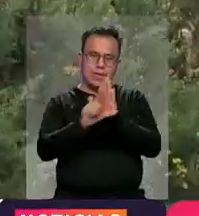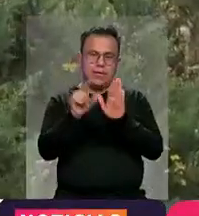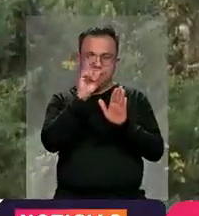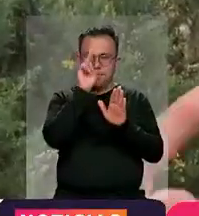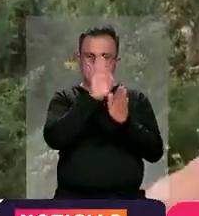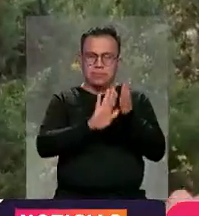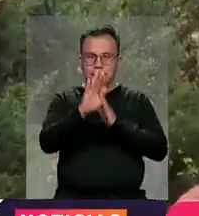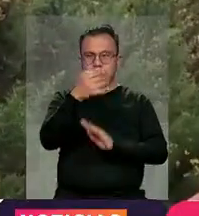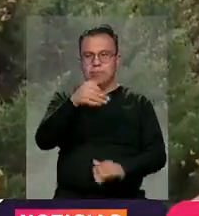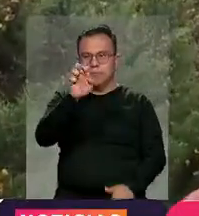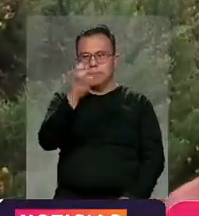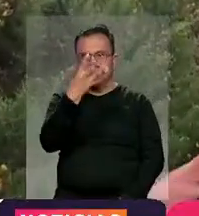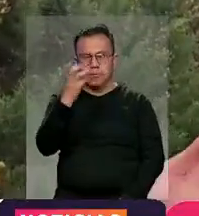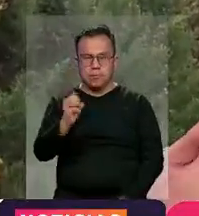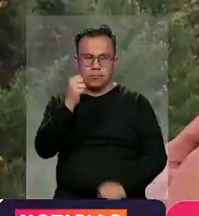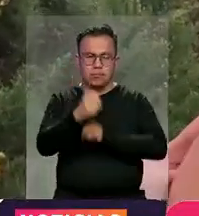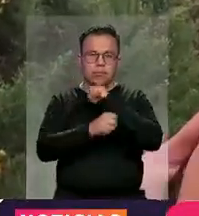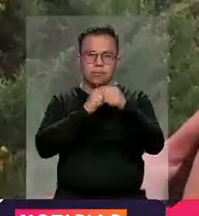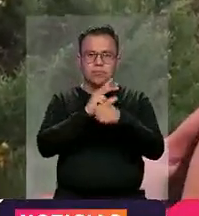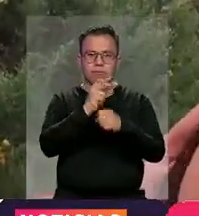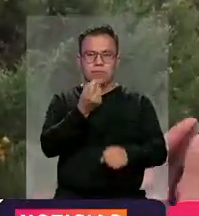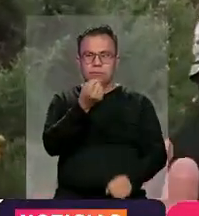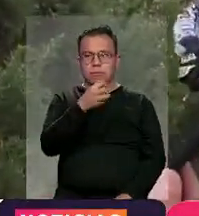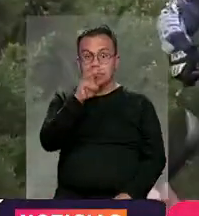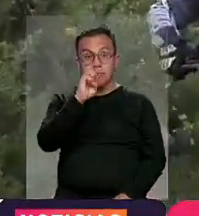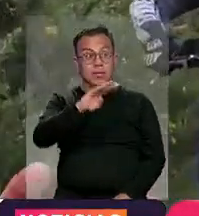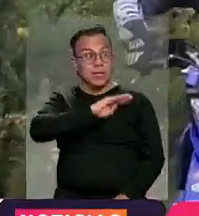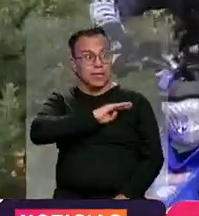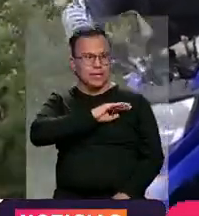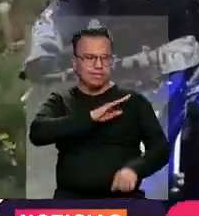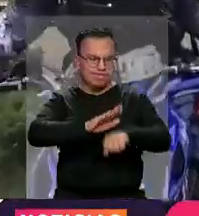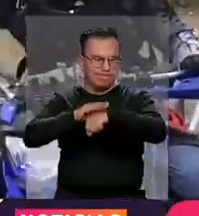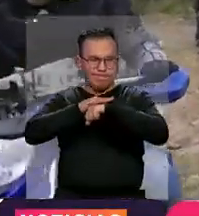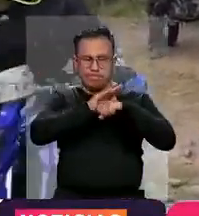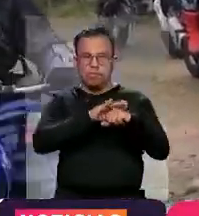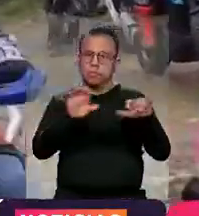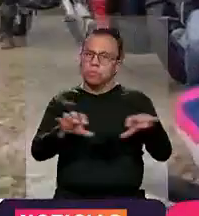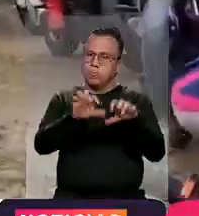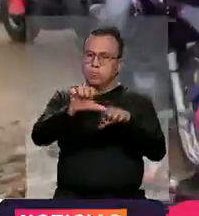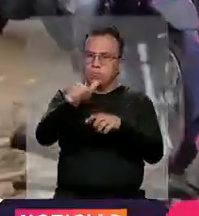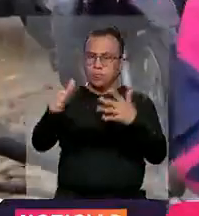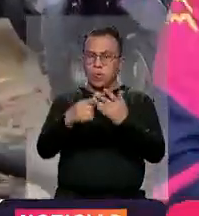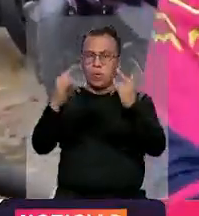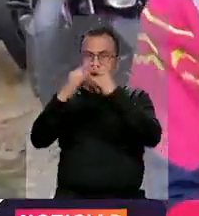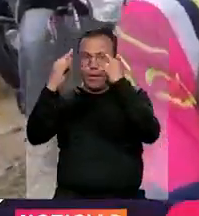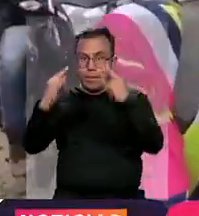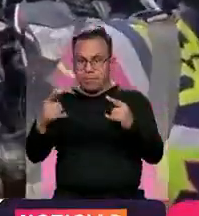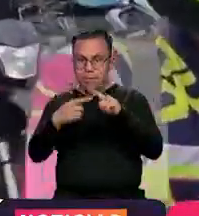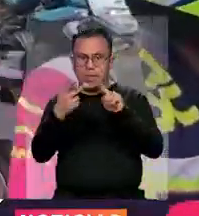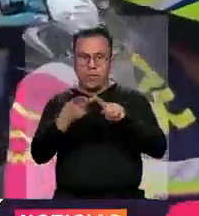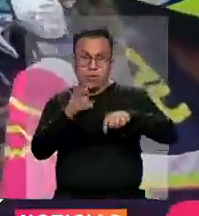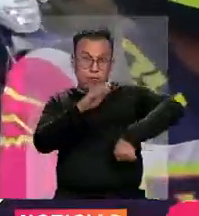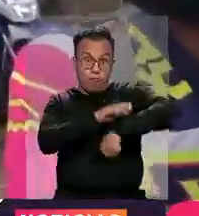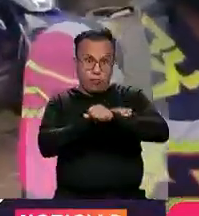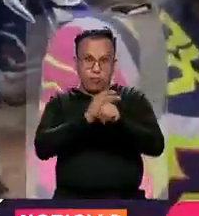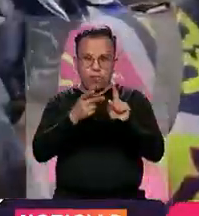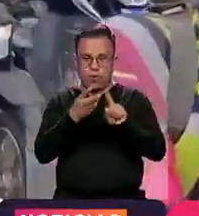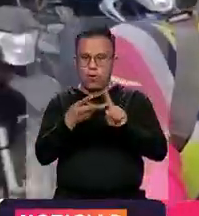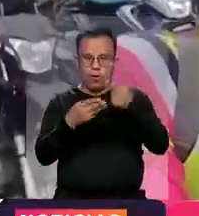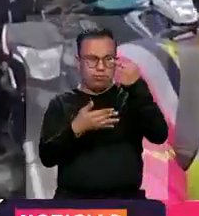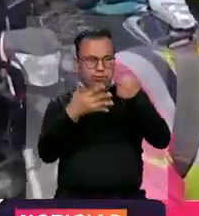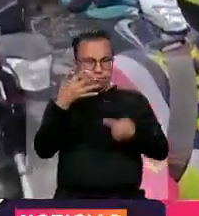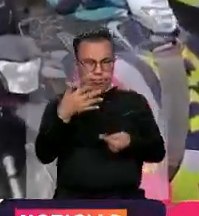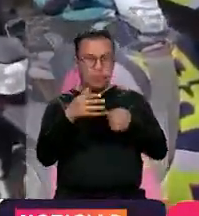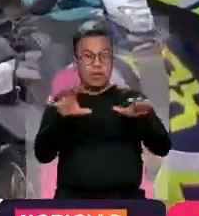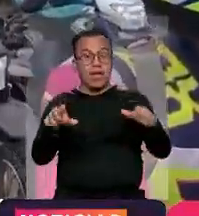Nacional 1930 de 2018. La alcaldía aclaró que otro tipo de actividades como acampadas, partidos de fútbol u otras